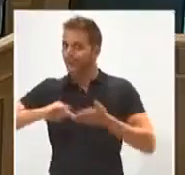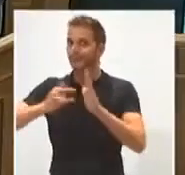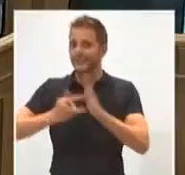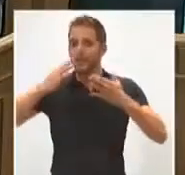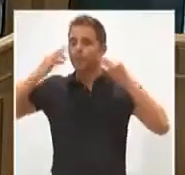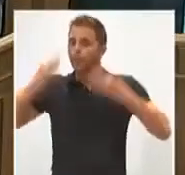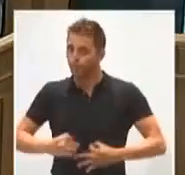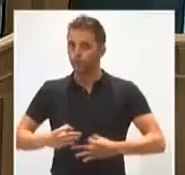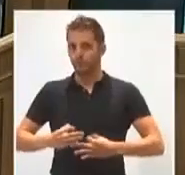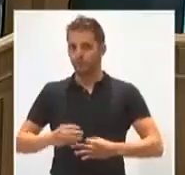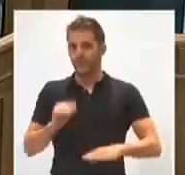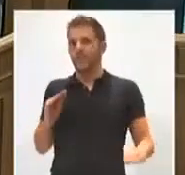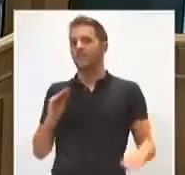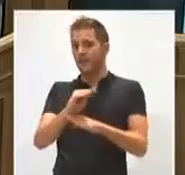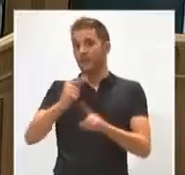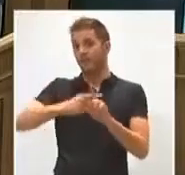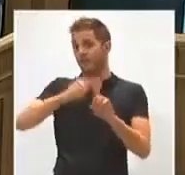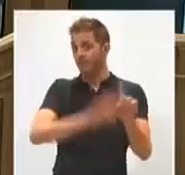es evidente